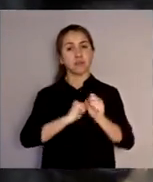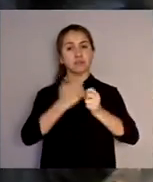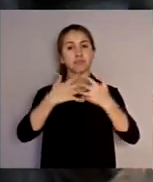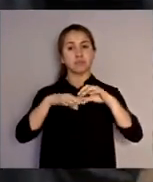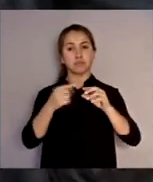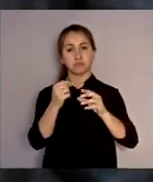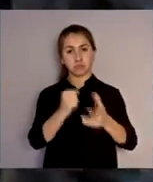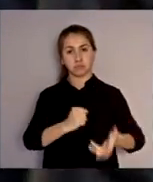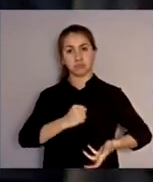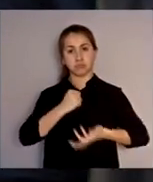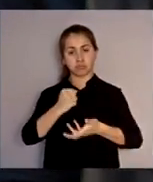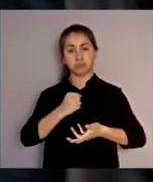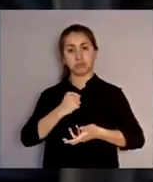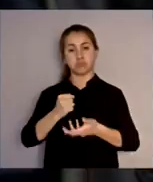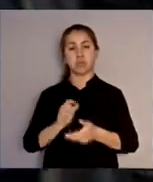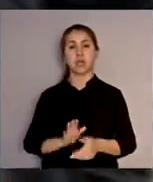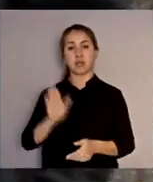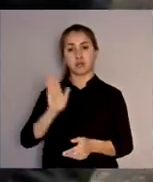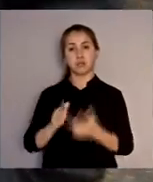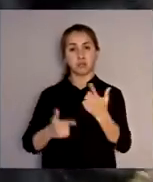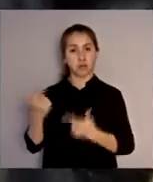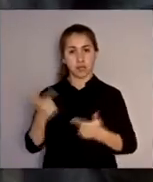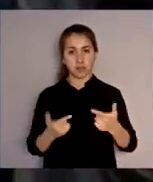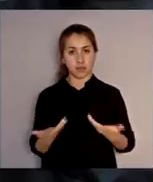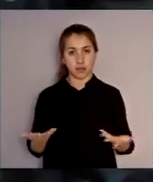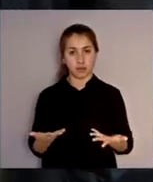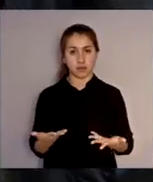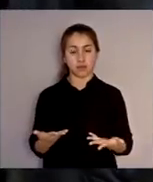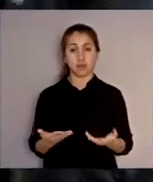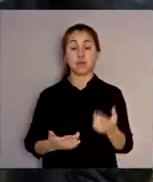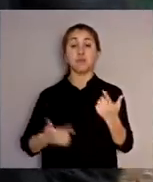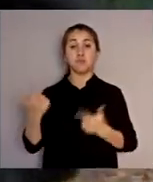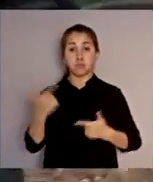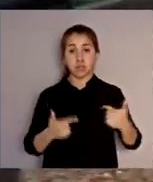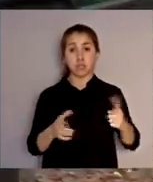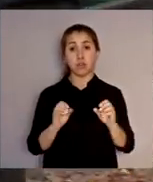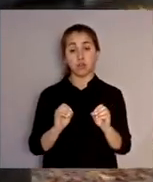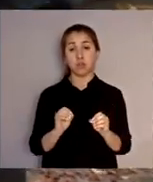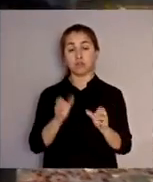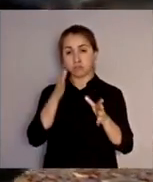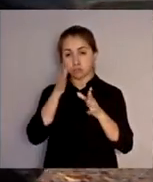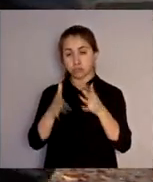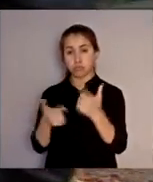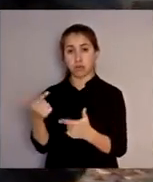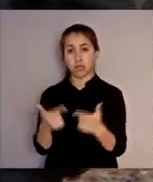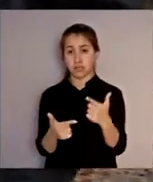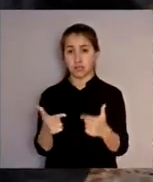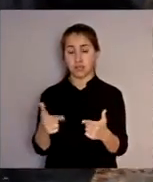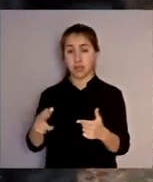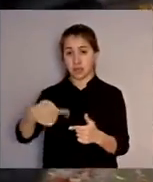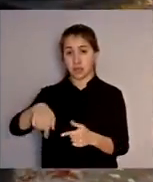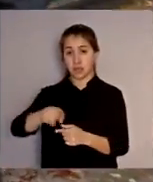empresarios aporten a las candidaturas políticas? Los políticos, o los que se dedican a la política,